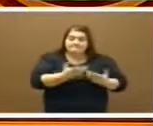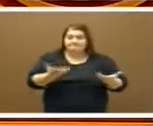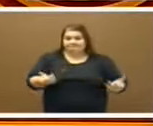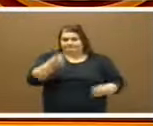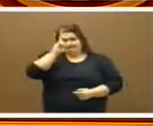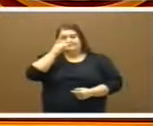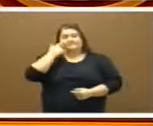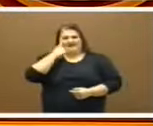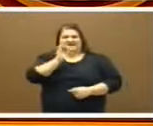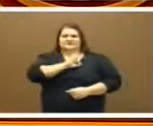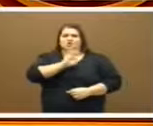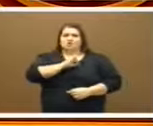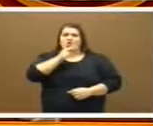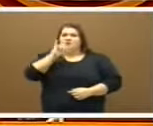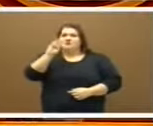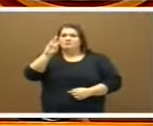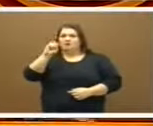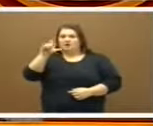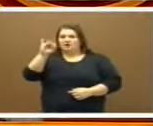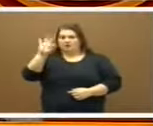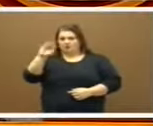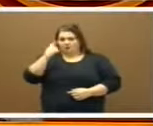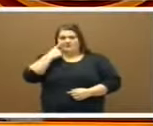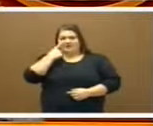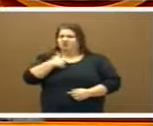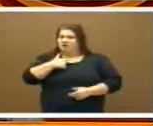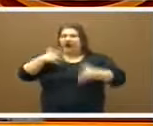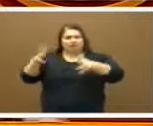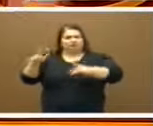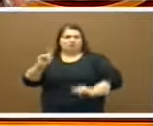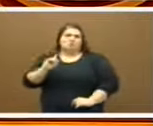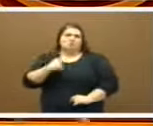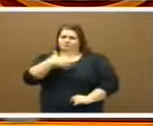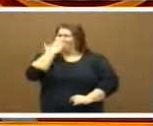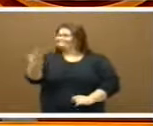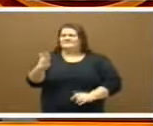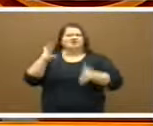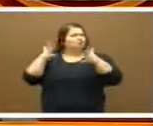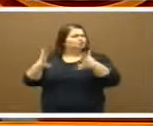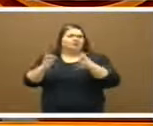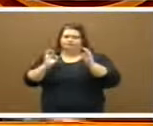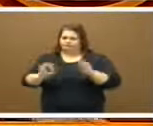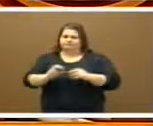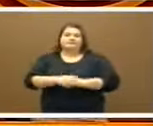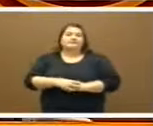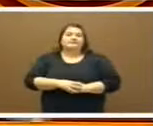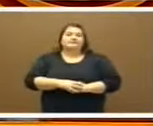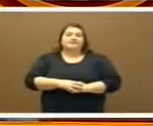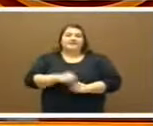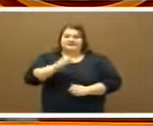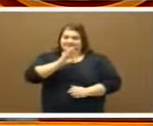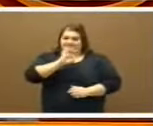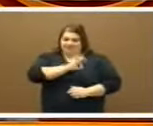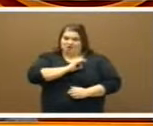Mire, señor Hipólito, le voy a hacer una recomendación y sinceramente se lo digo. Señor